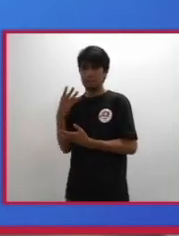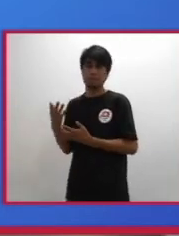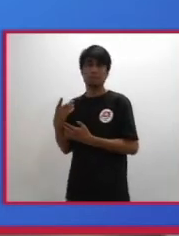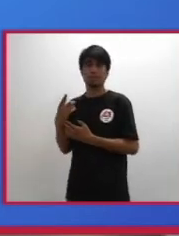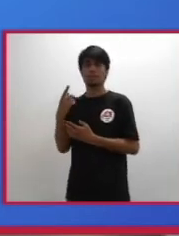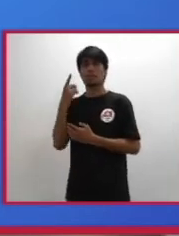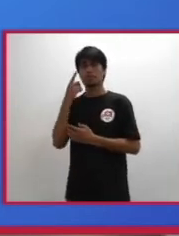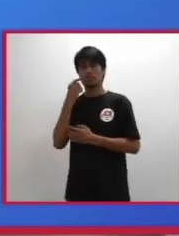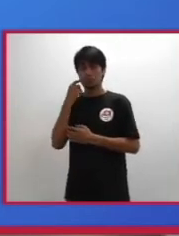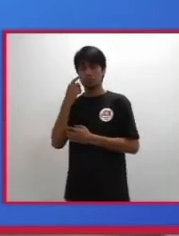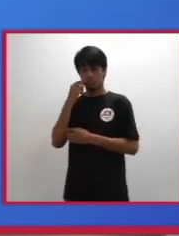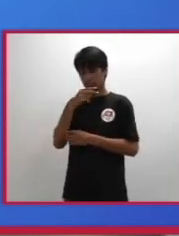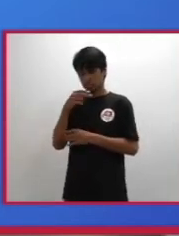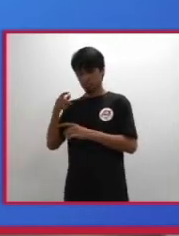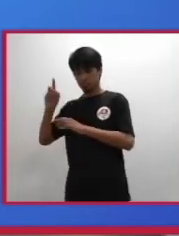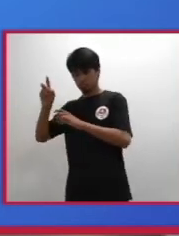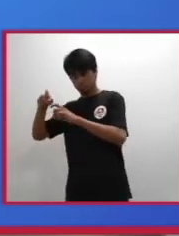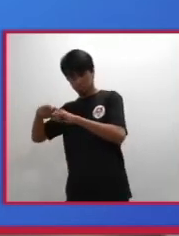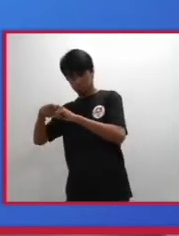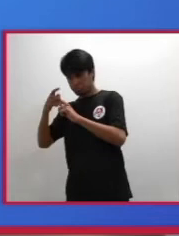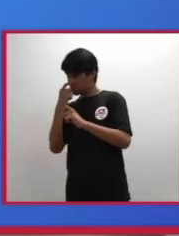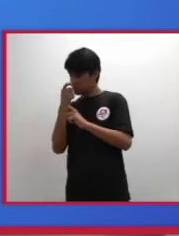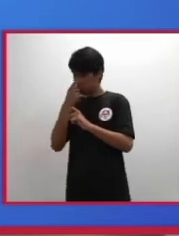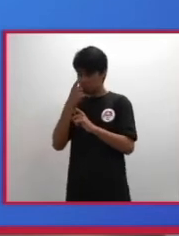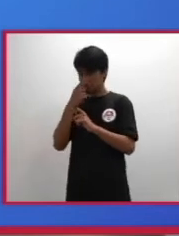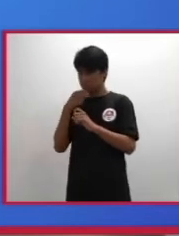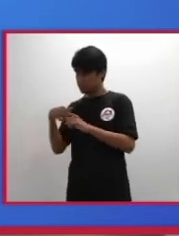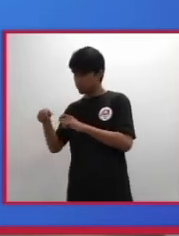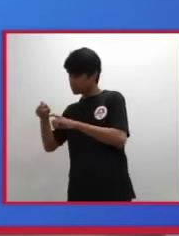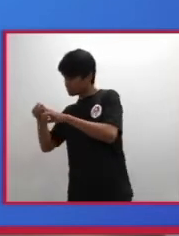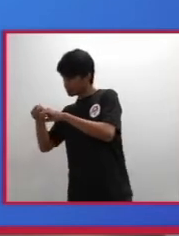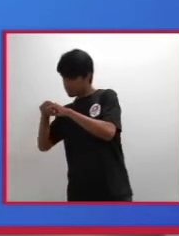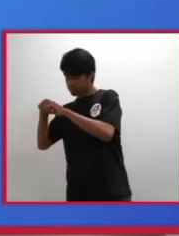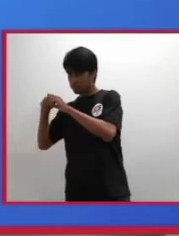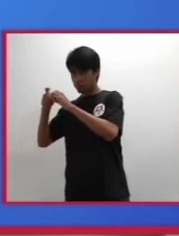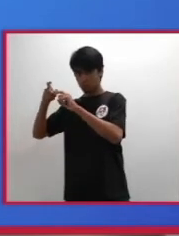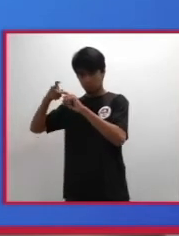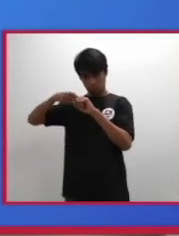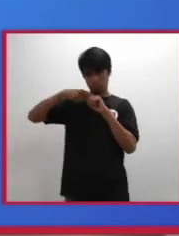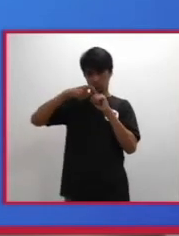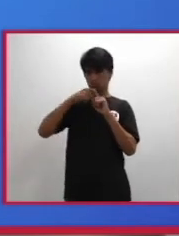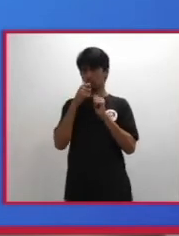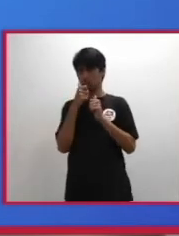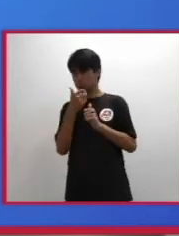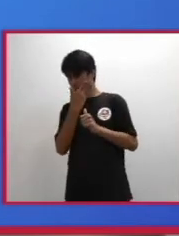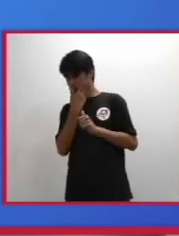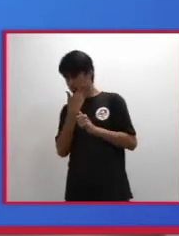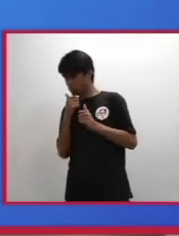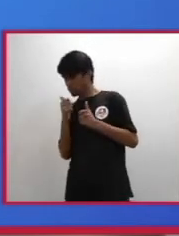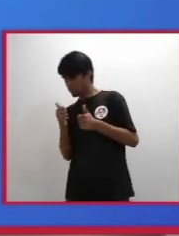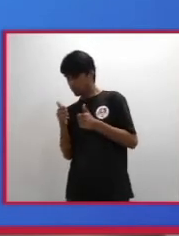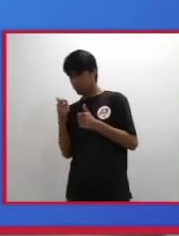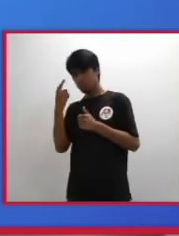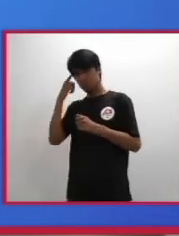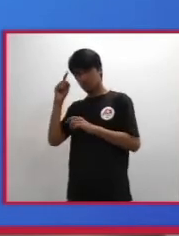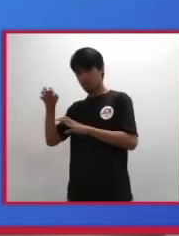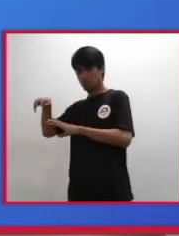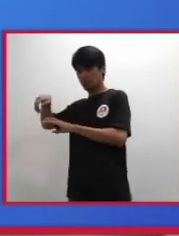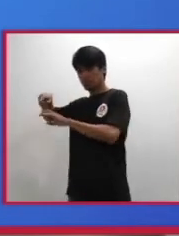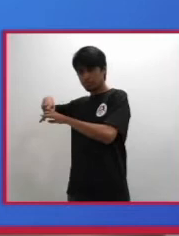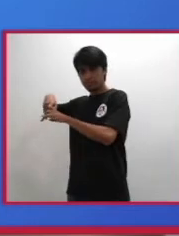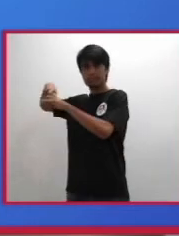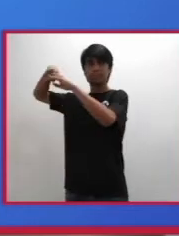está asegurando el acero con el guinche como para que pueda ser transportado al